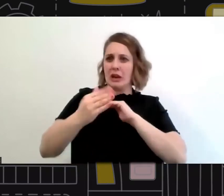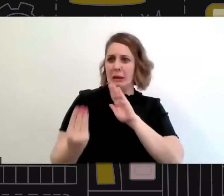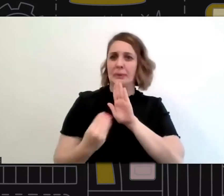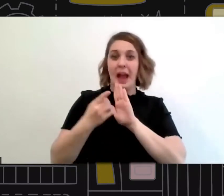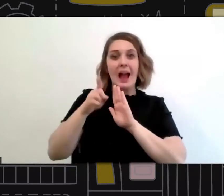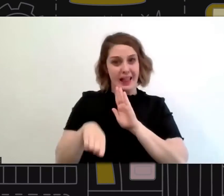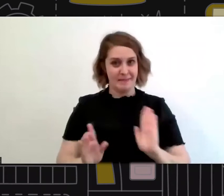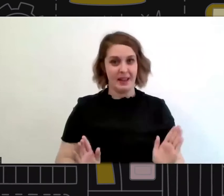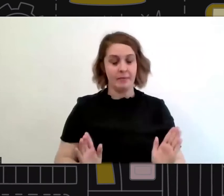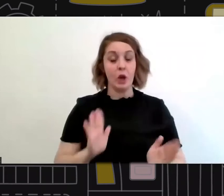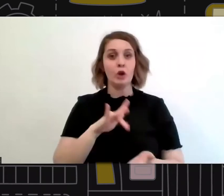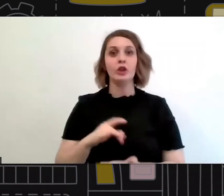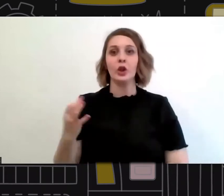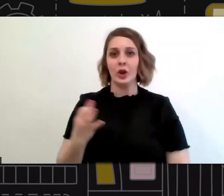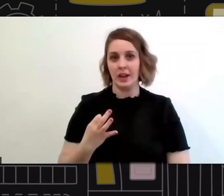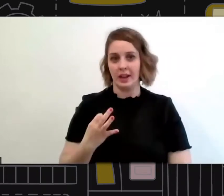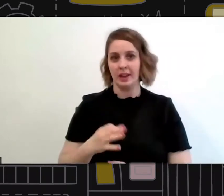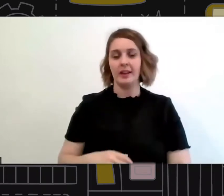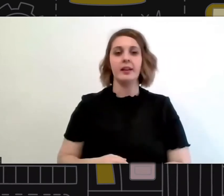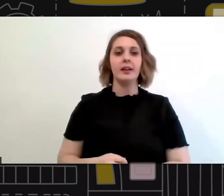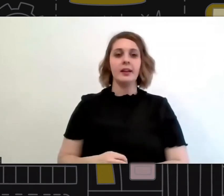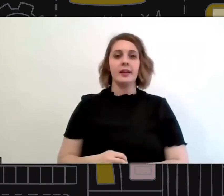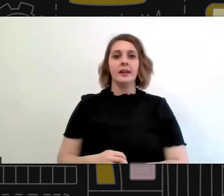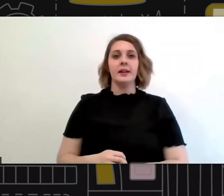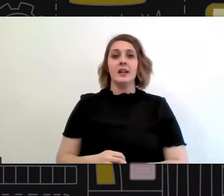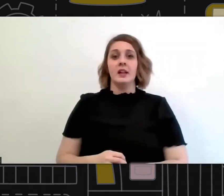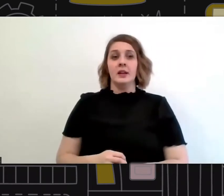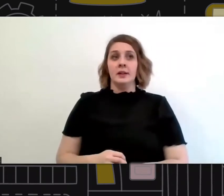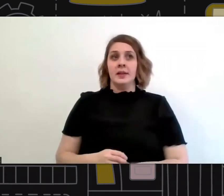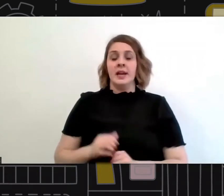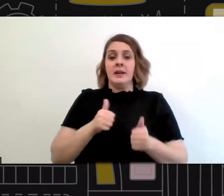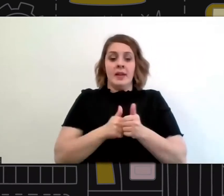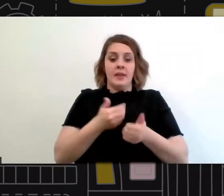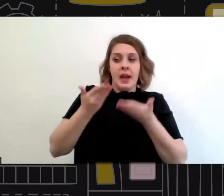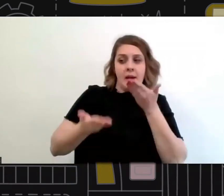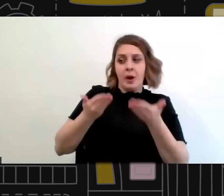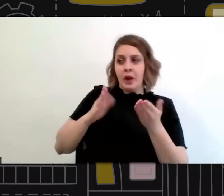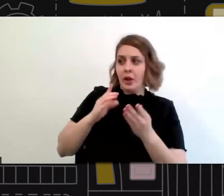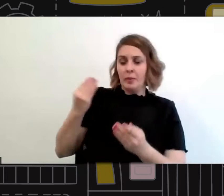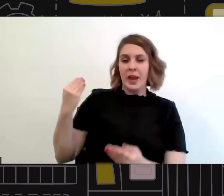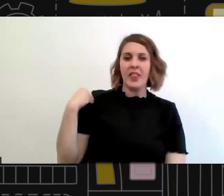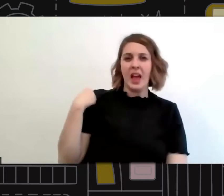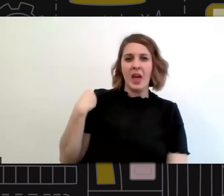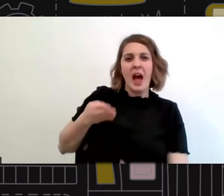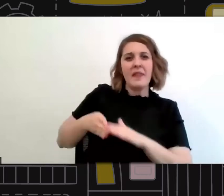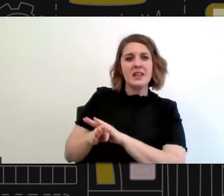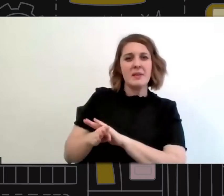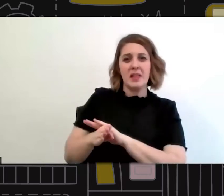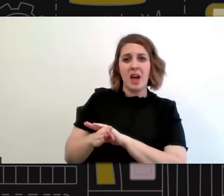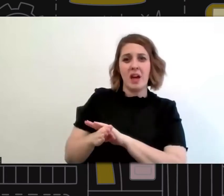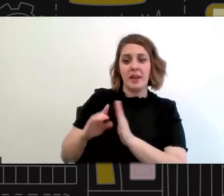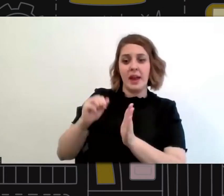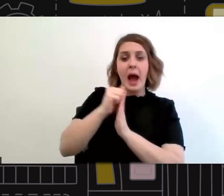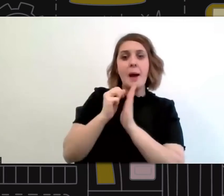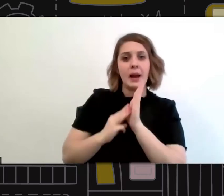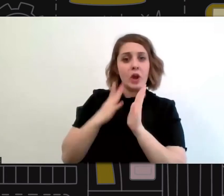ocurre? Que existe escasa referencia a procesos de evaluación e indicadores en accesibilidad en soluciones de aplicación de